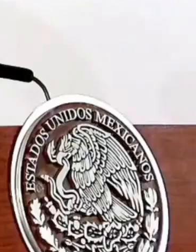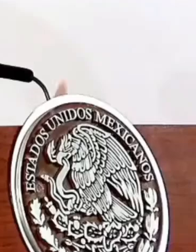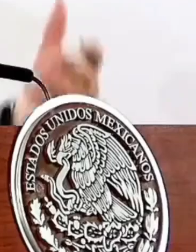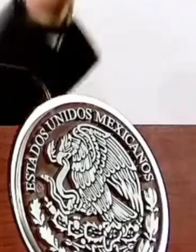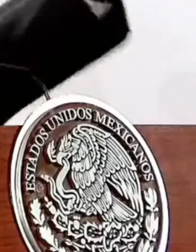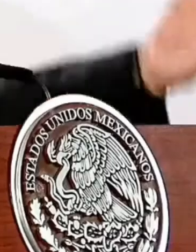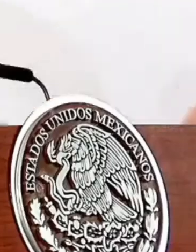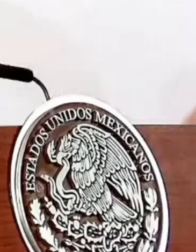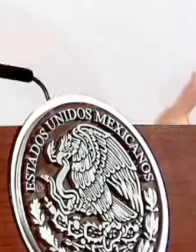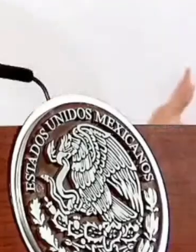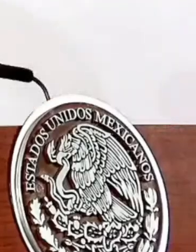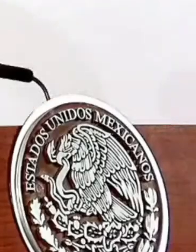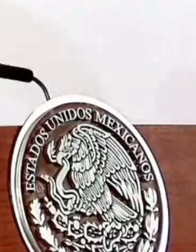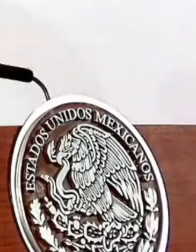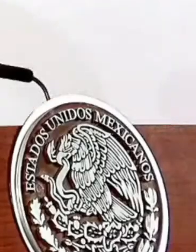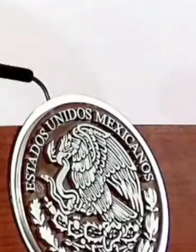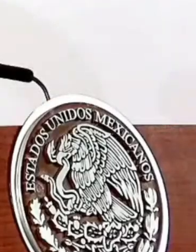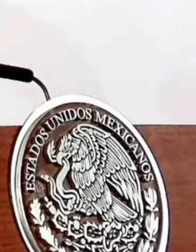hice para ofender